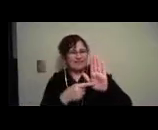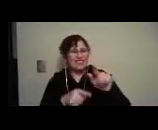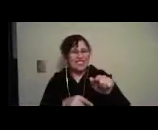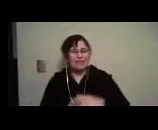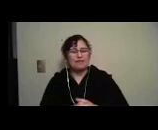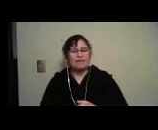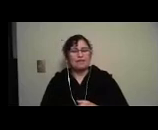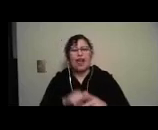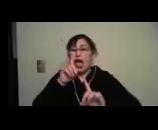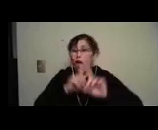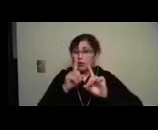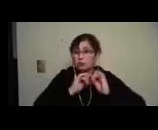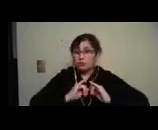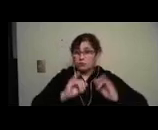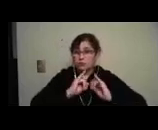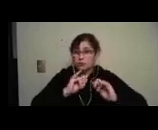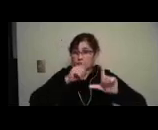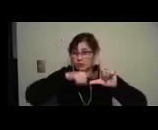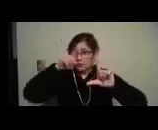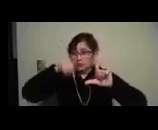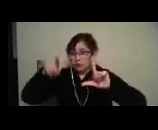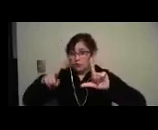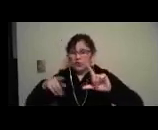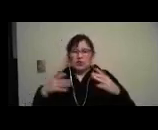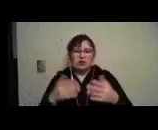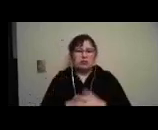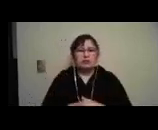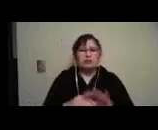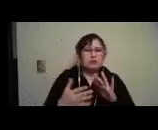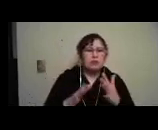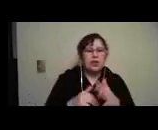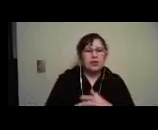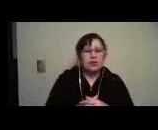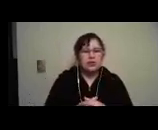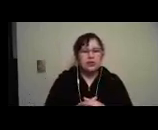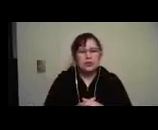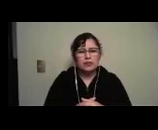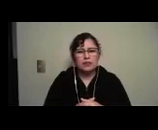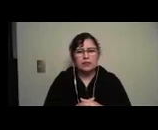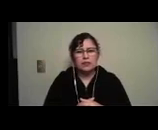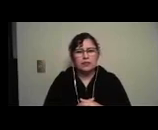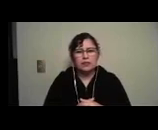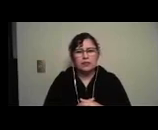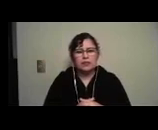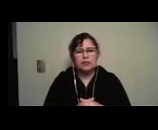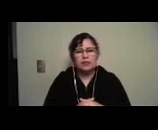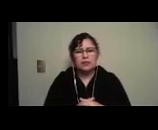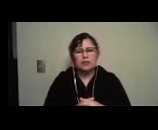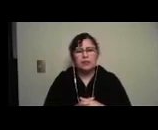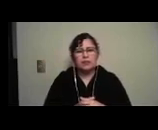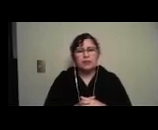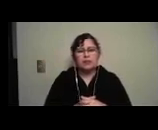Algunos datos estadísticos hablan de que unos 35 millones de personas en el mundo tienen hoy en